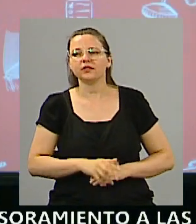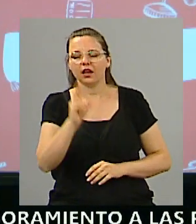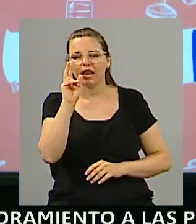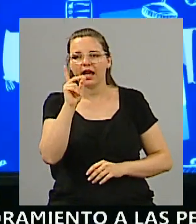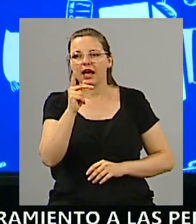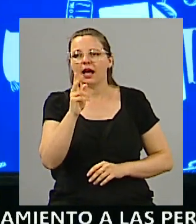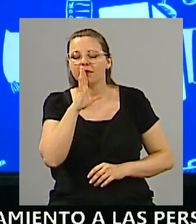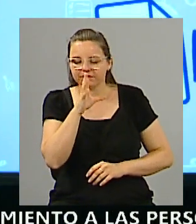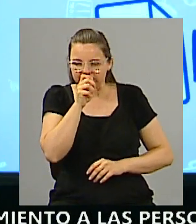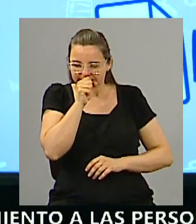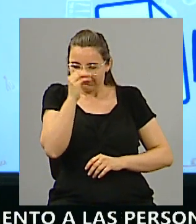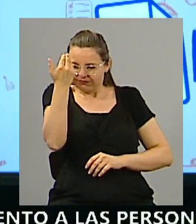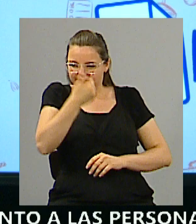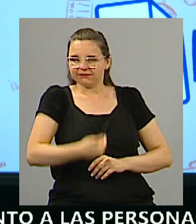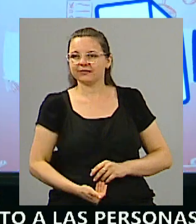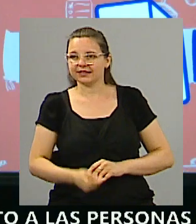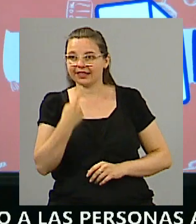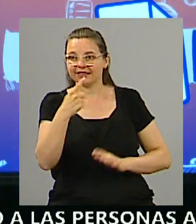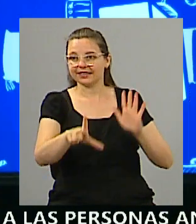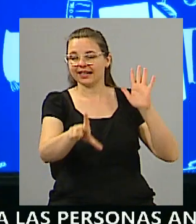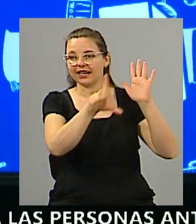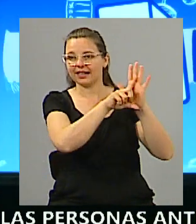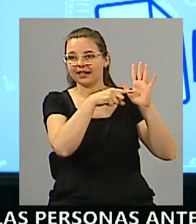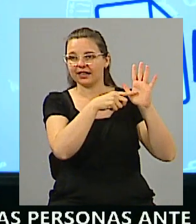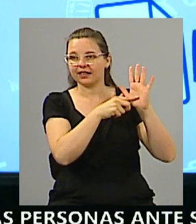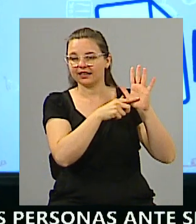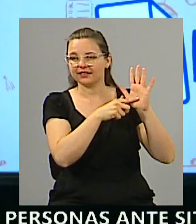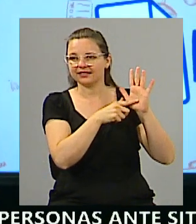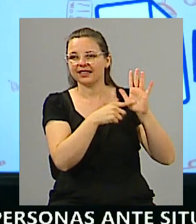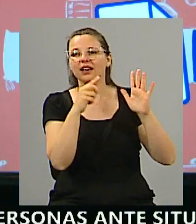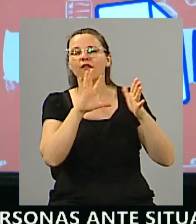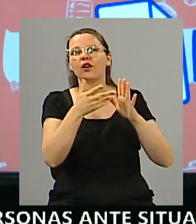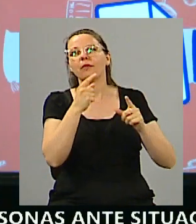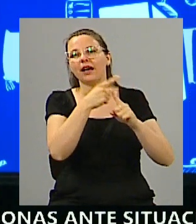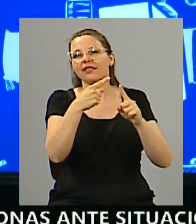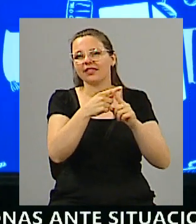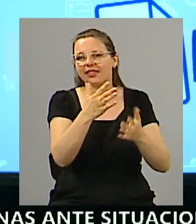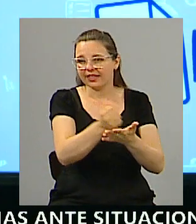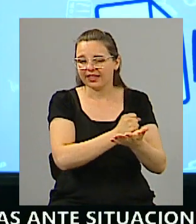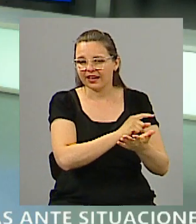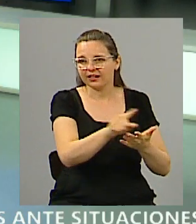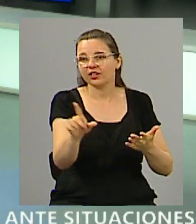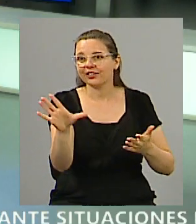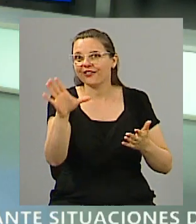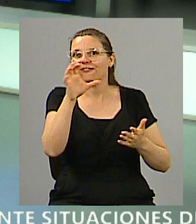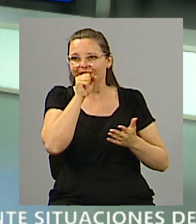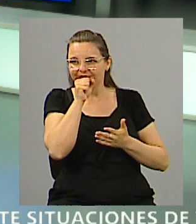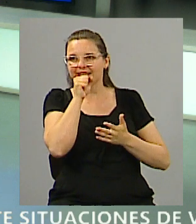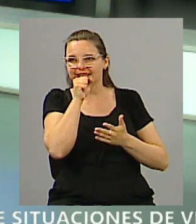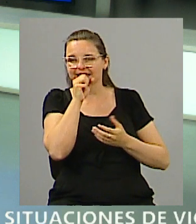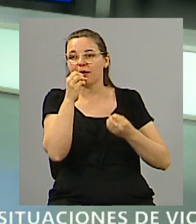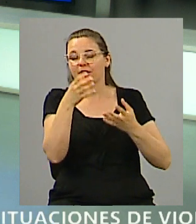porque la ley lo que nos dice es que el diagnóstico es confidencial. Uh-huh. O sea que si yo en la empresa tengo